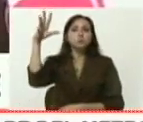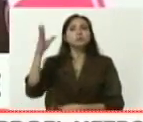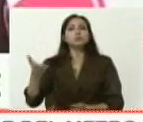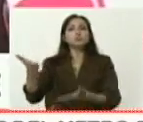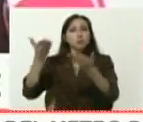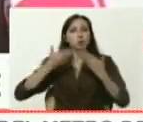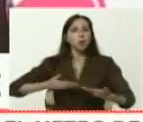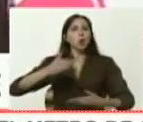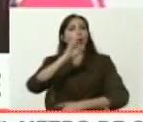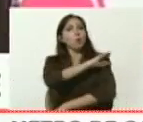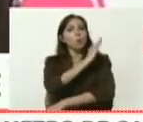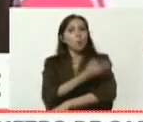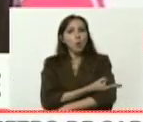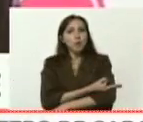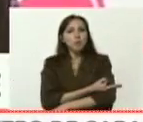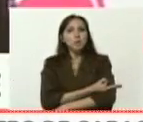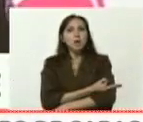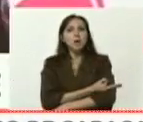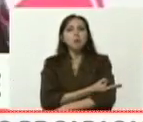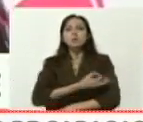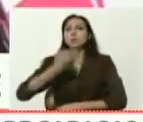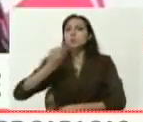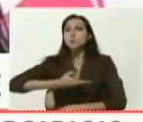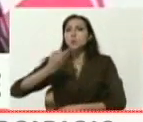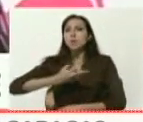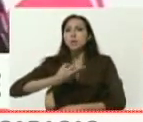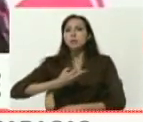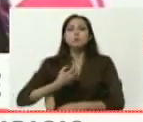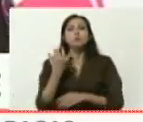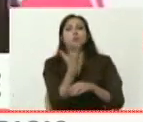su verdad y su fuego sagrado,